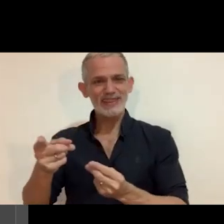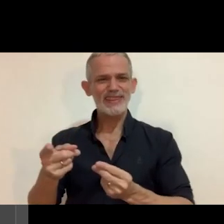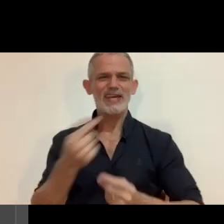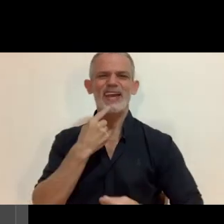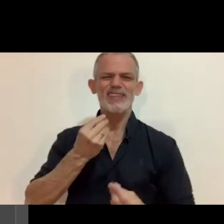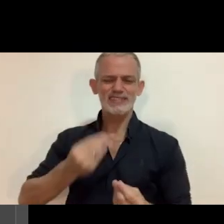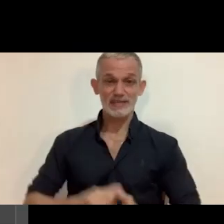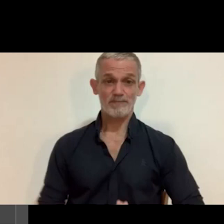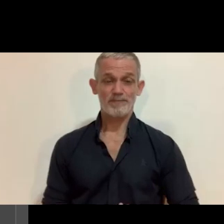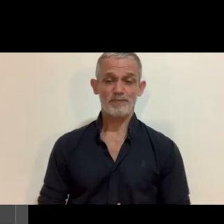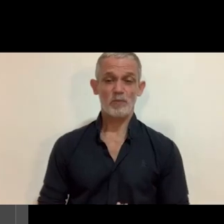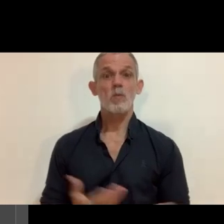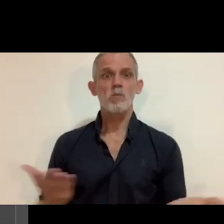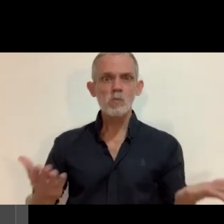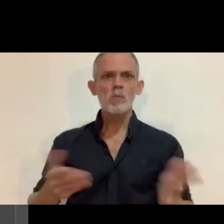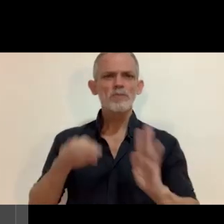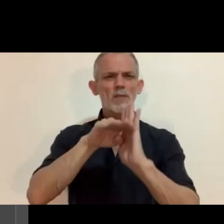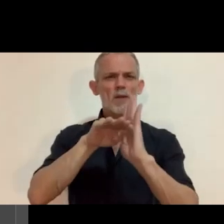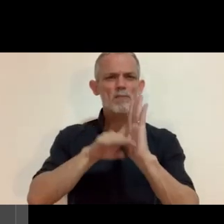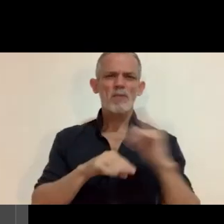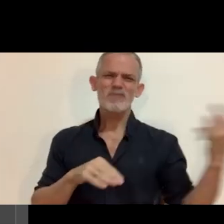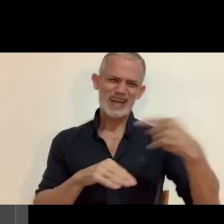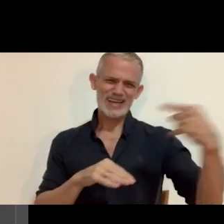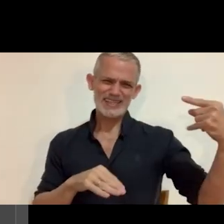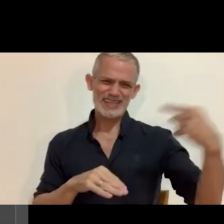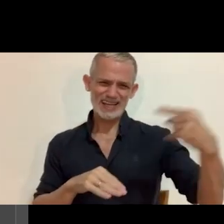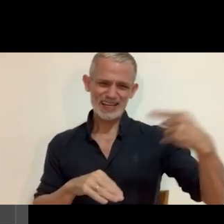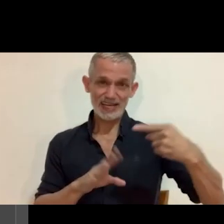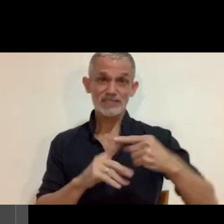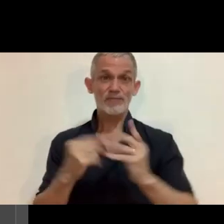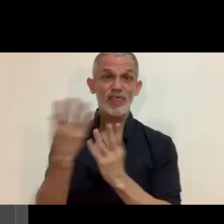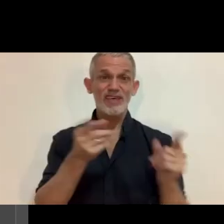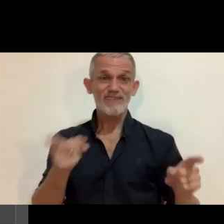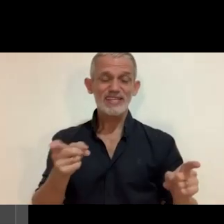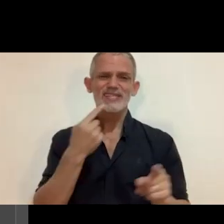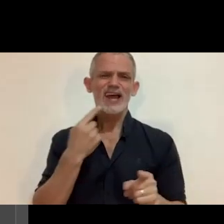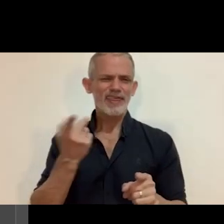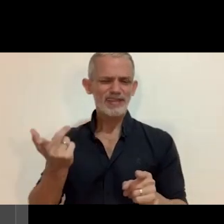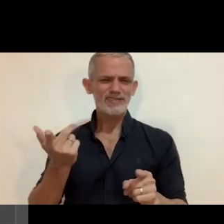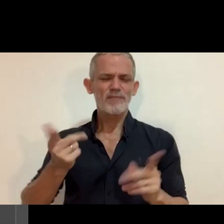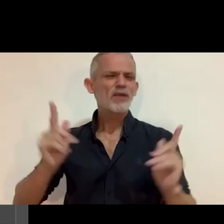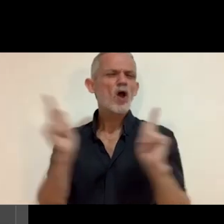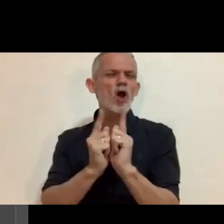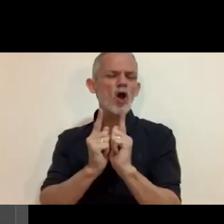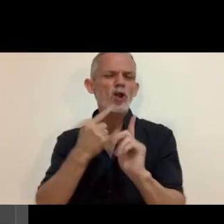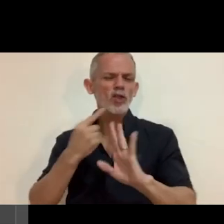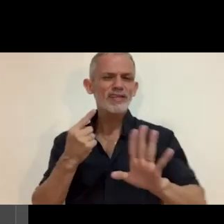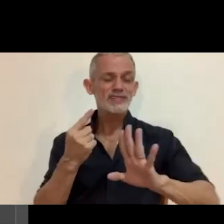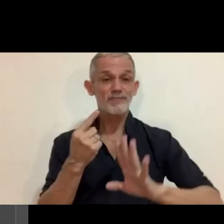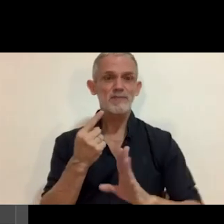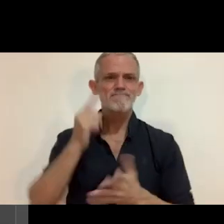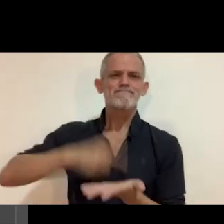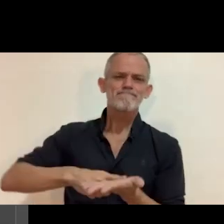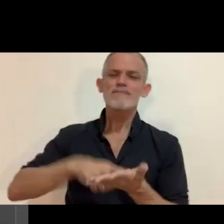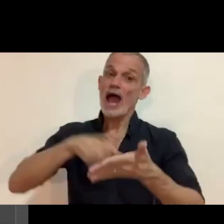Acá, bueno, siguen todos los argumentos de la querella. La defensa particular dice: en síntesis señaló que en la decisión impugnada